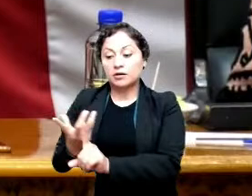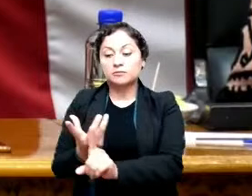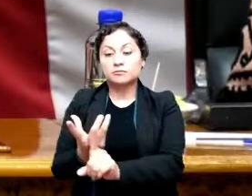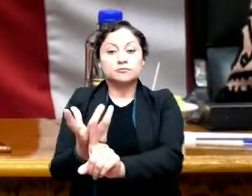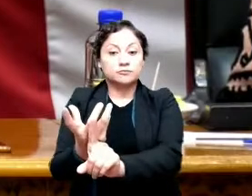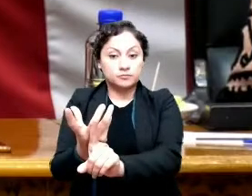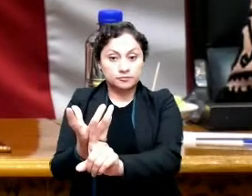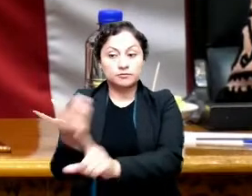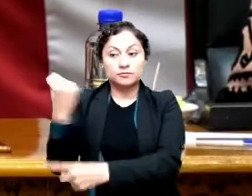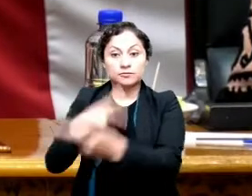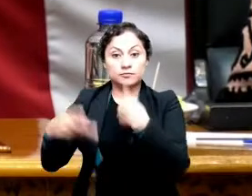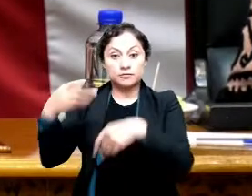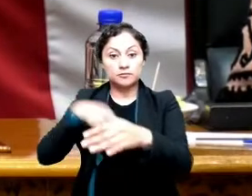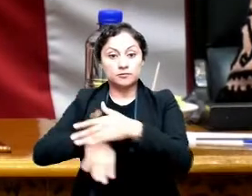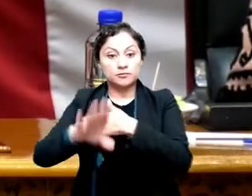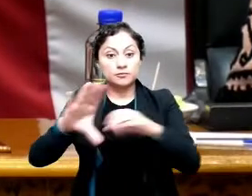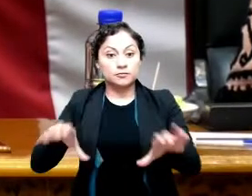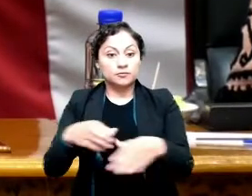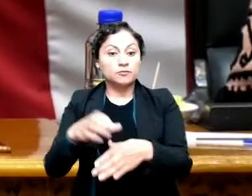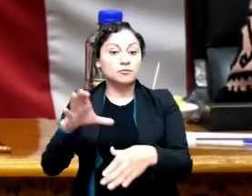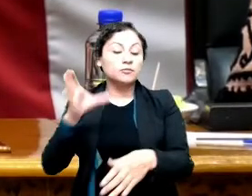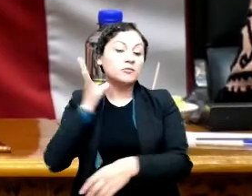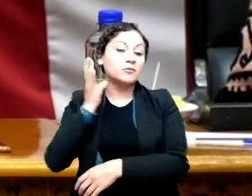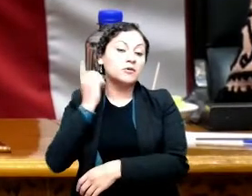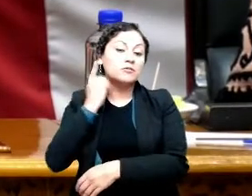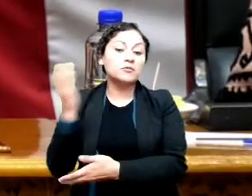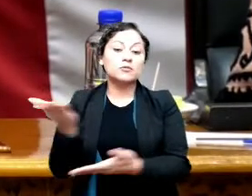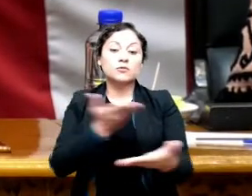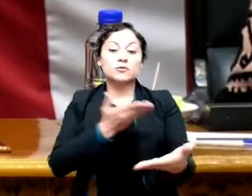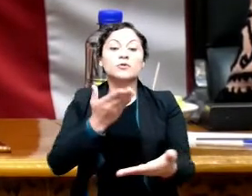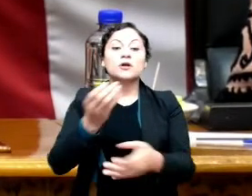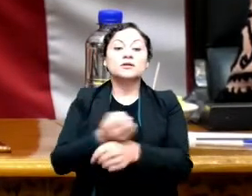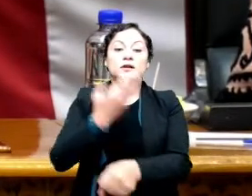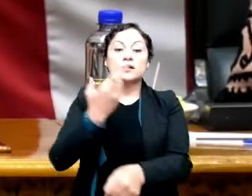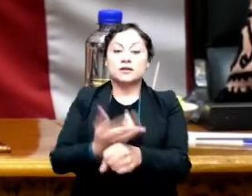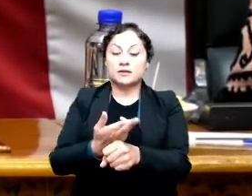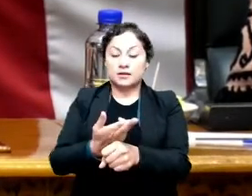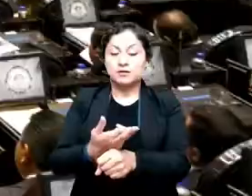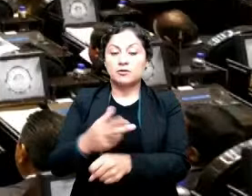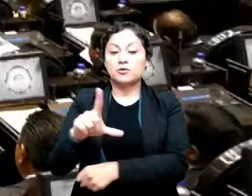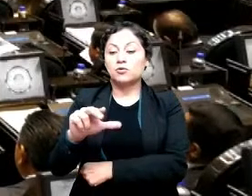recinto al secretario general de Gobierno, Luis Felipe Puente Espinosa.